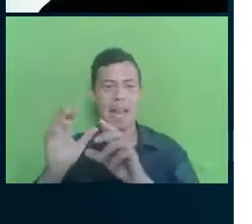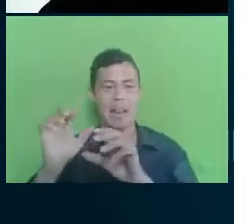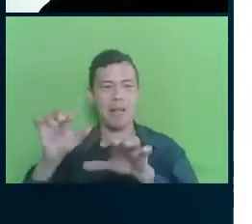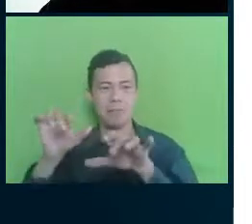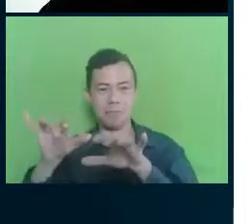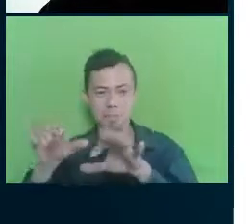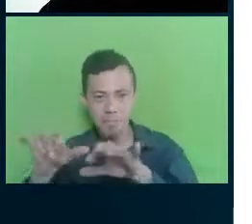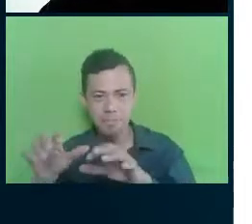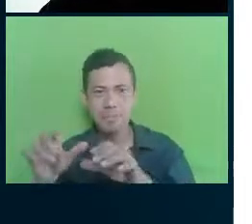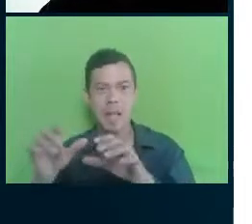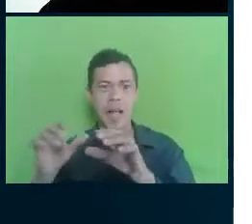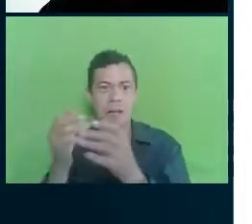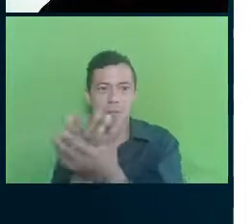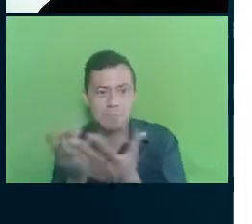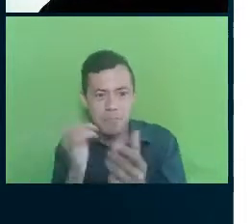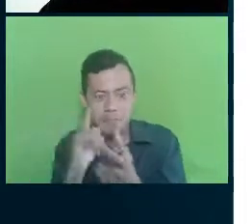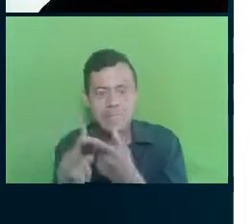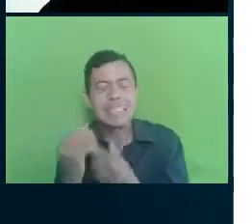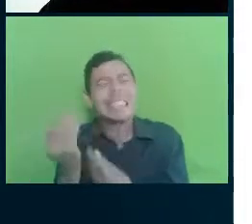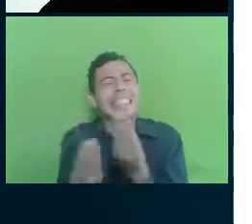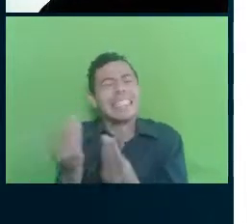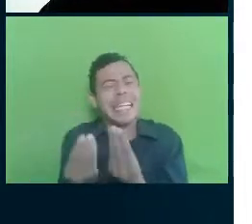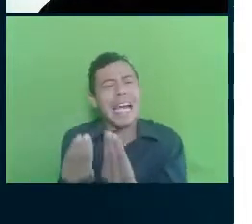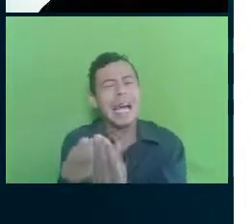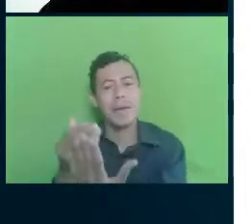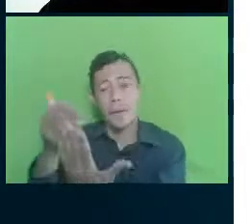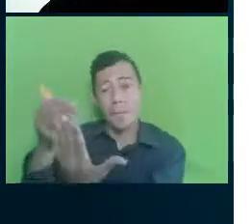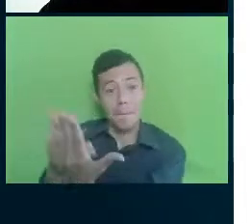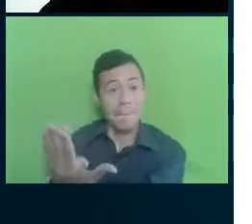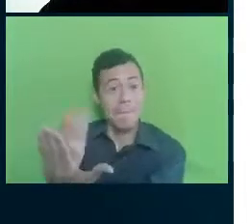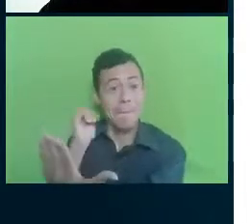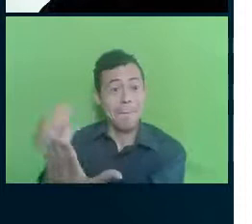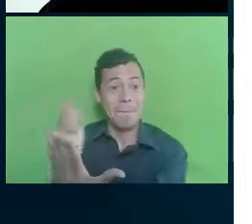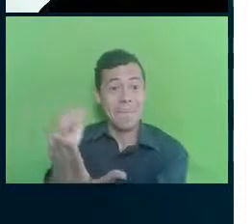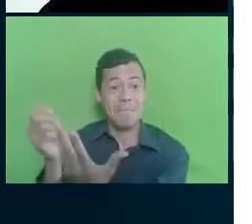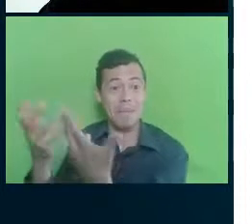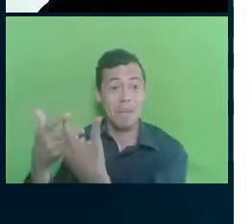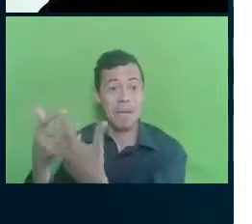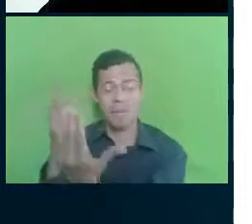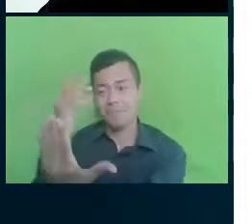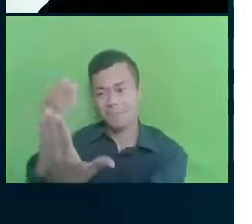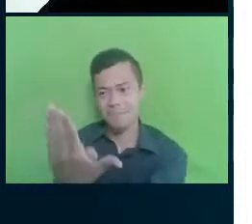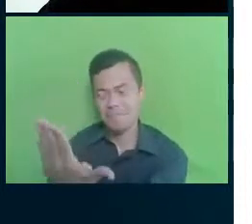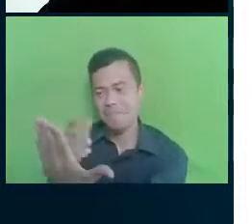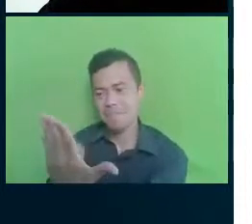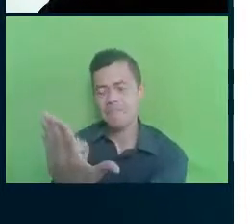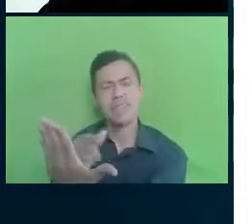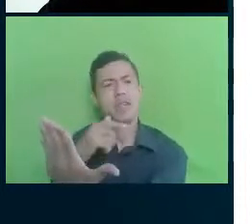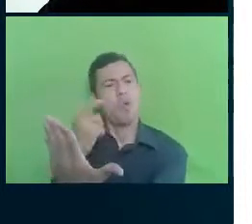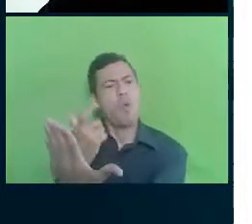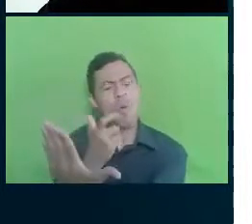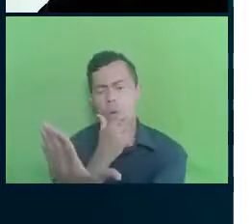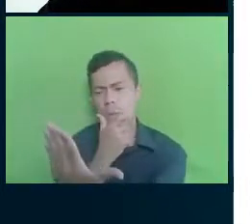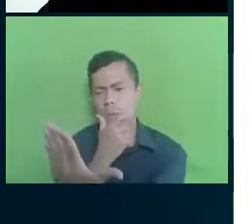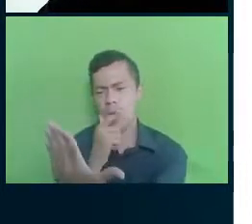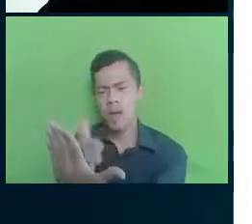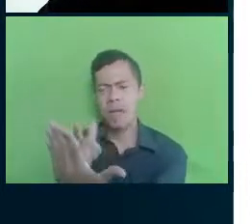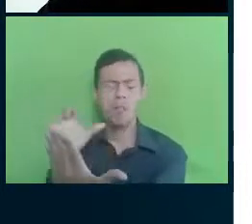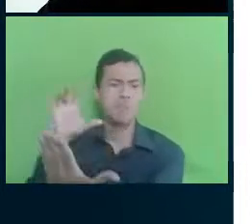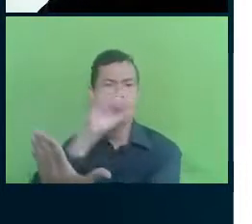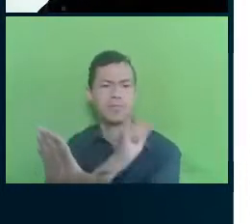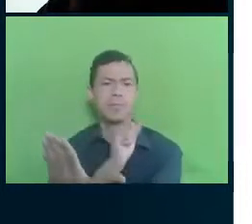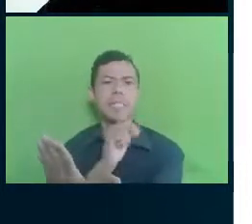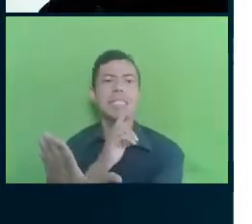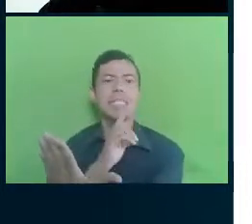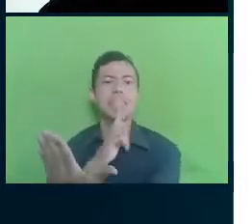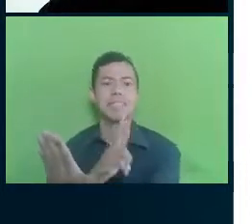salida, y lo que busco es que la máquina efectivamente me diga cuál es la forma más óptima de obtener esa